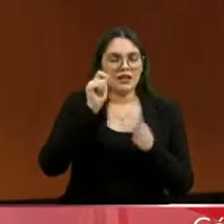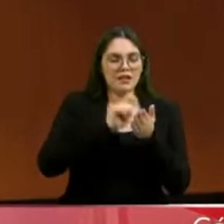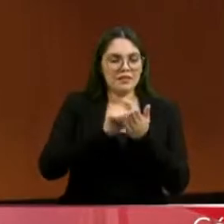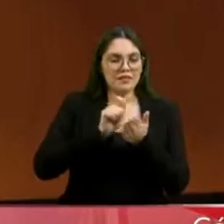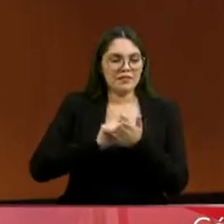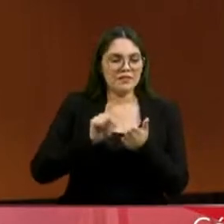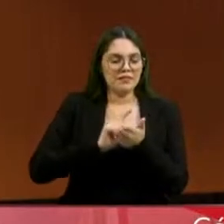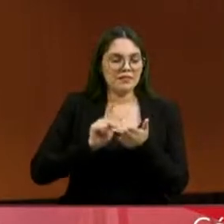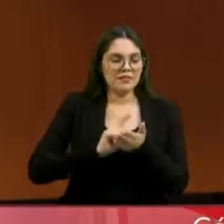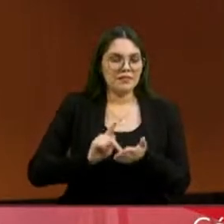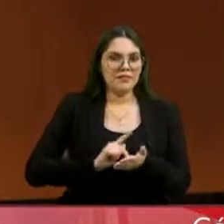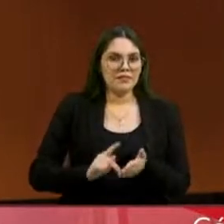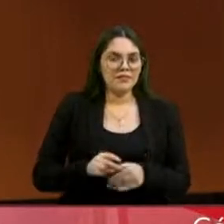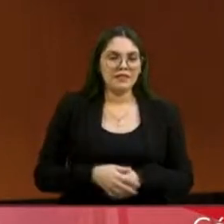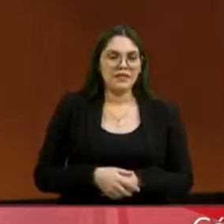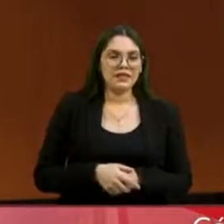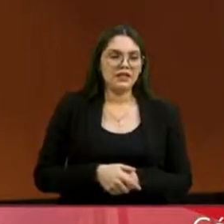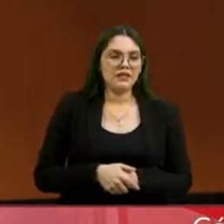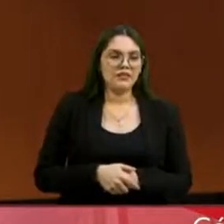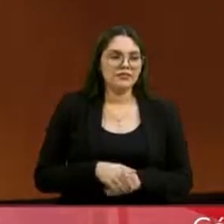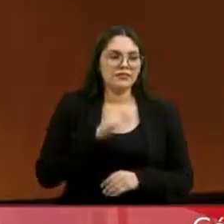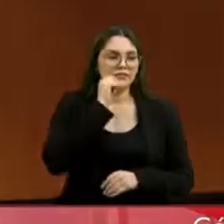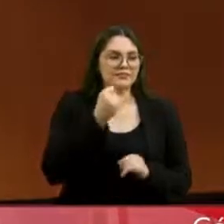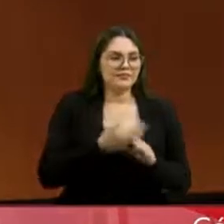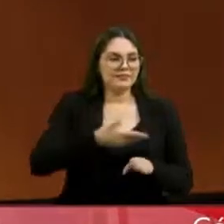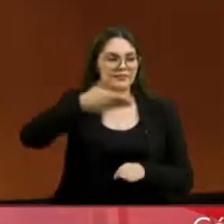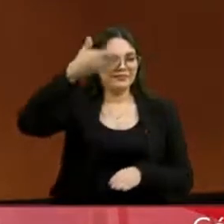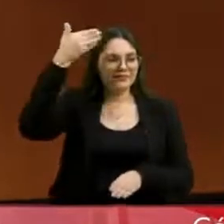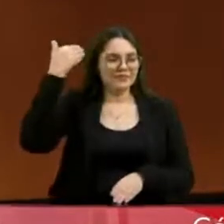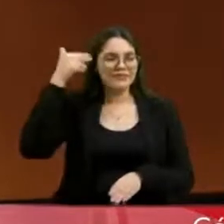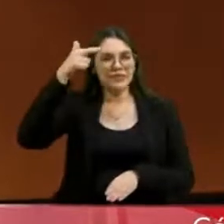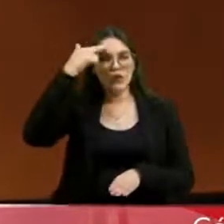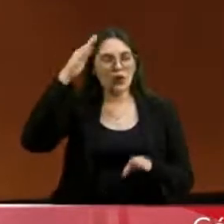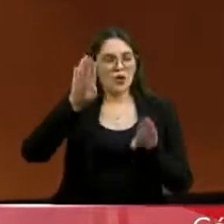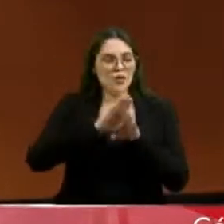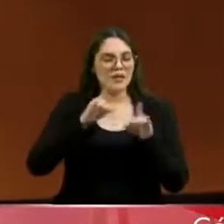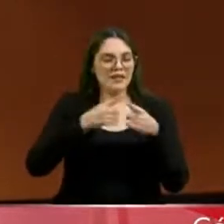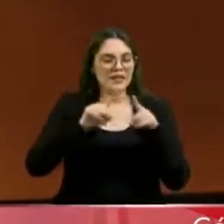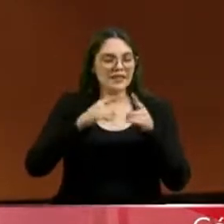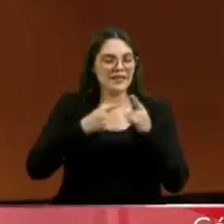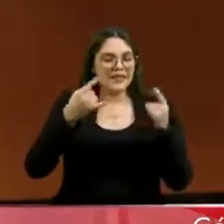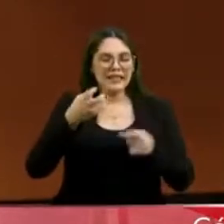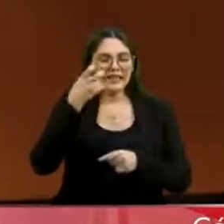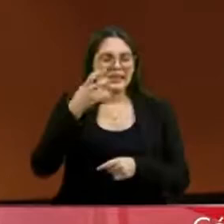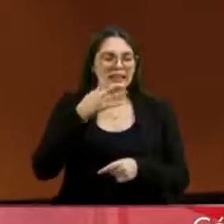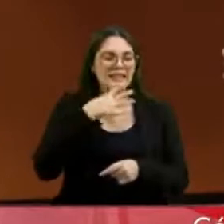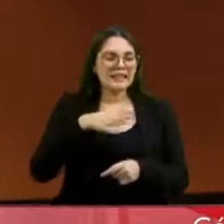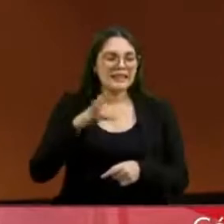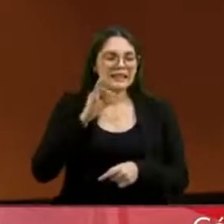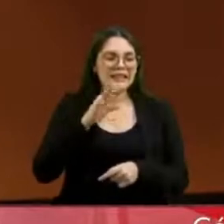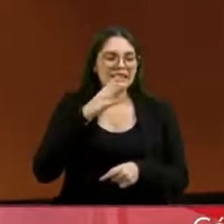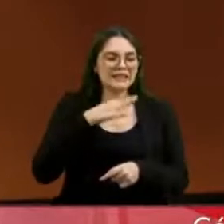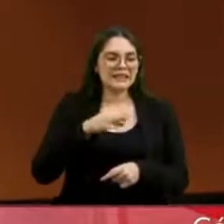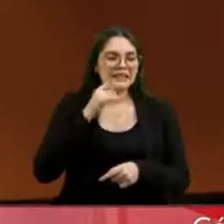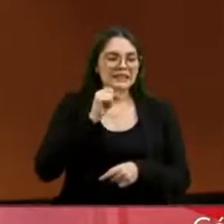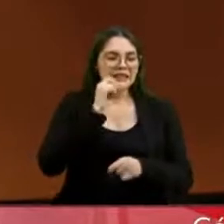fallar. ¿Qué tiempos los que vivimos? Porque hasta en esos detalles ha cambiado